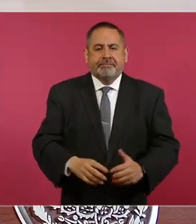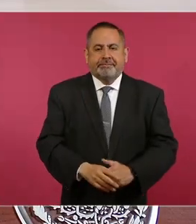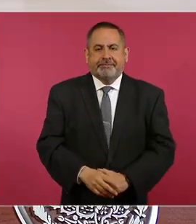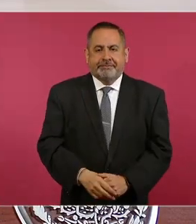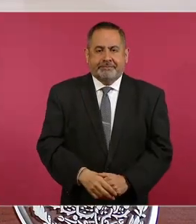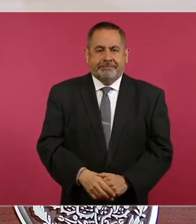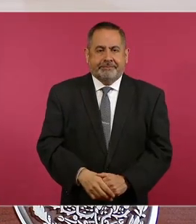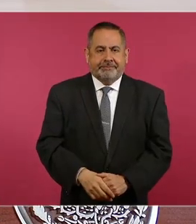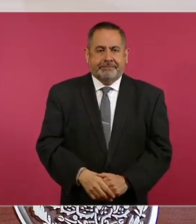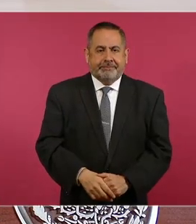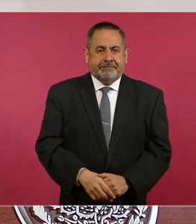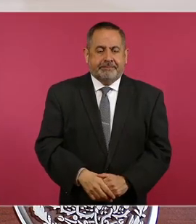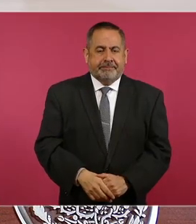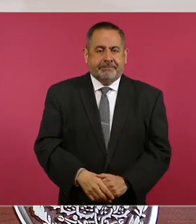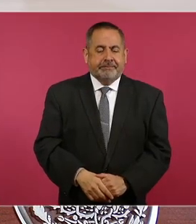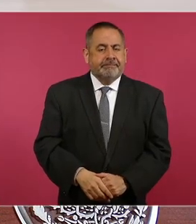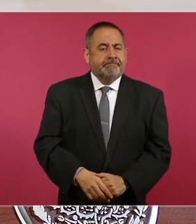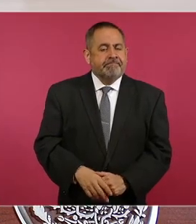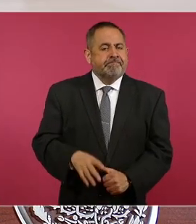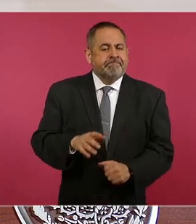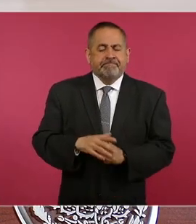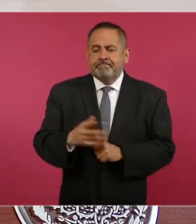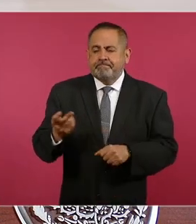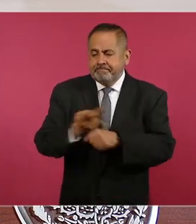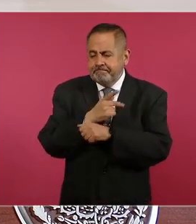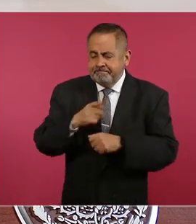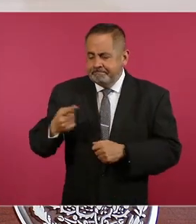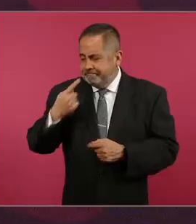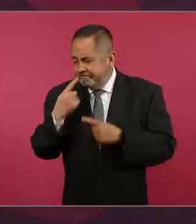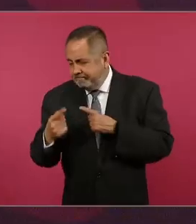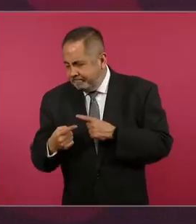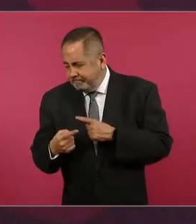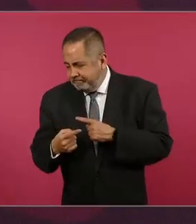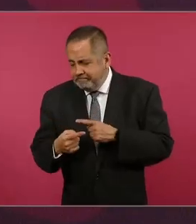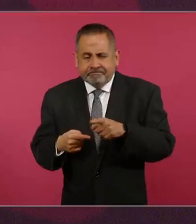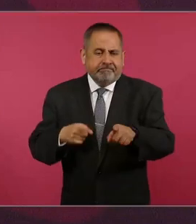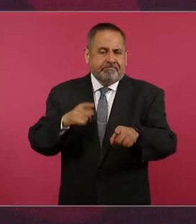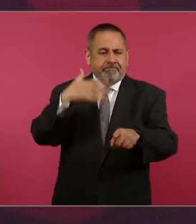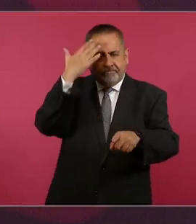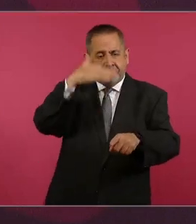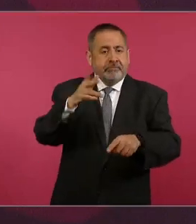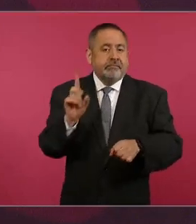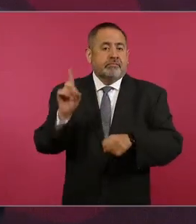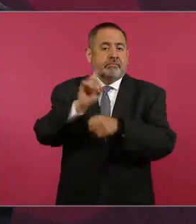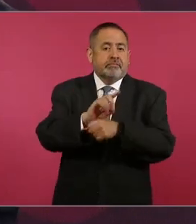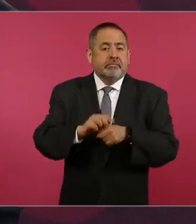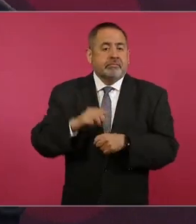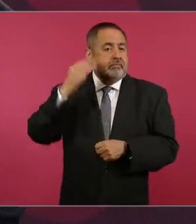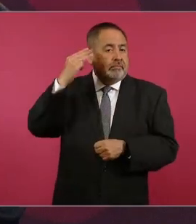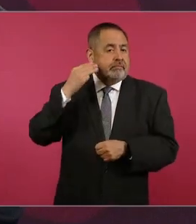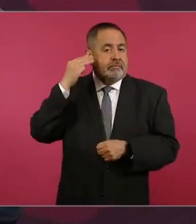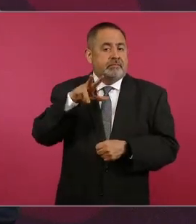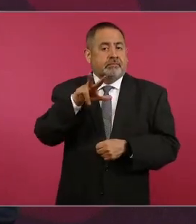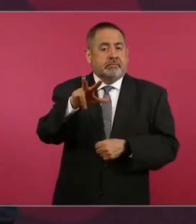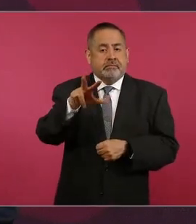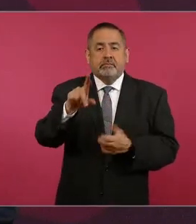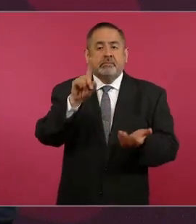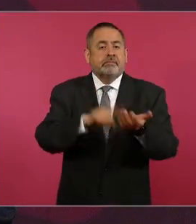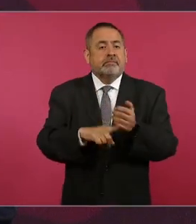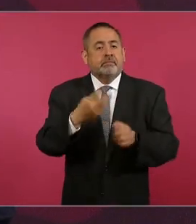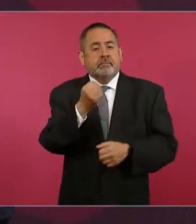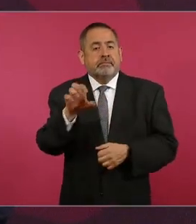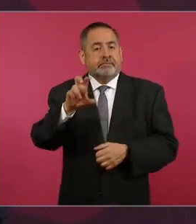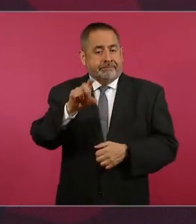Entre otras razones y aprovechando esas circunstancias, como sabemos, el 18 de marzo de 1938